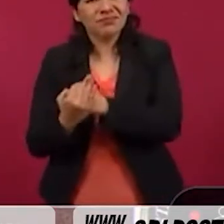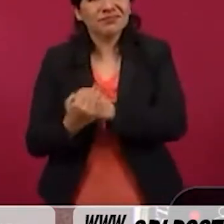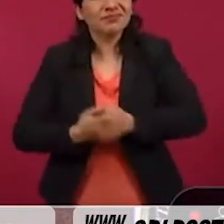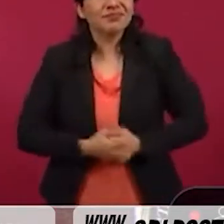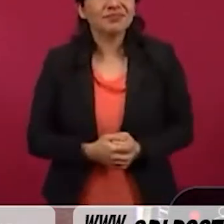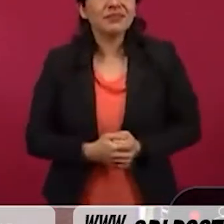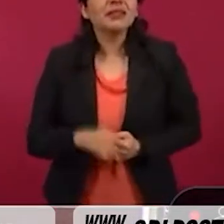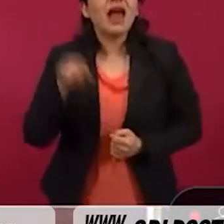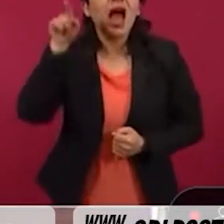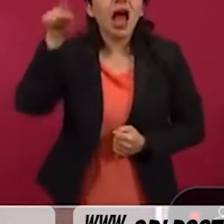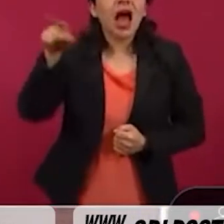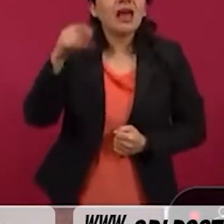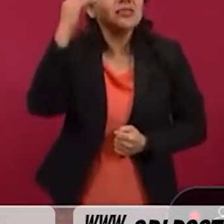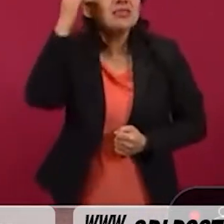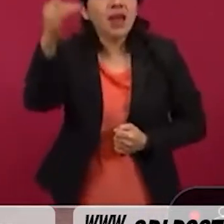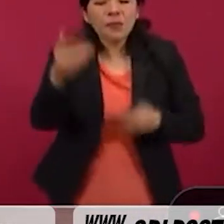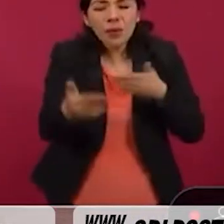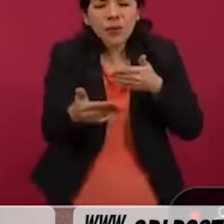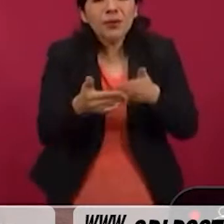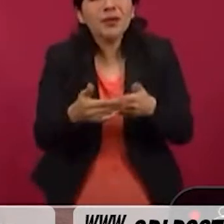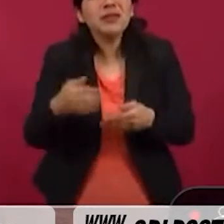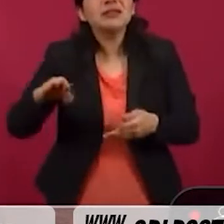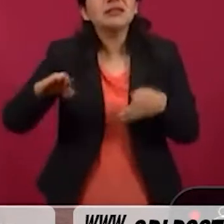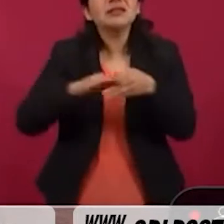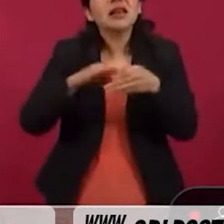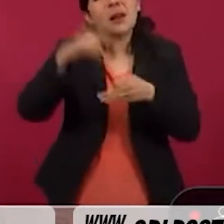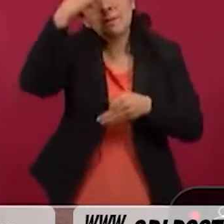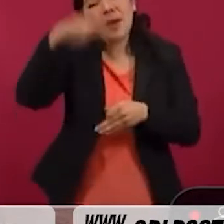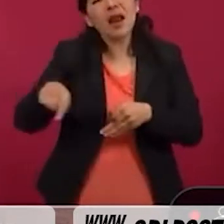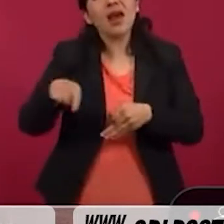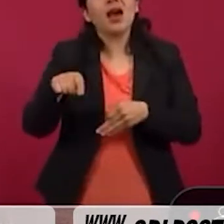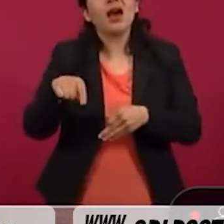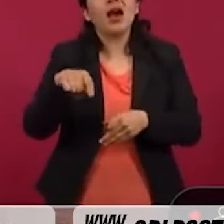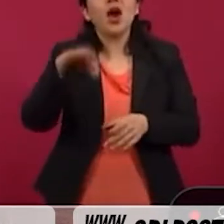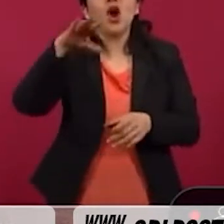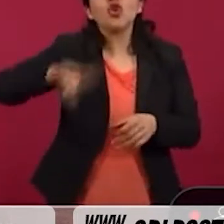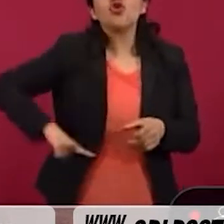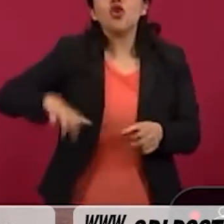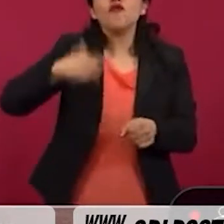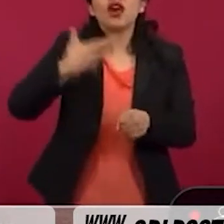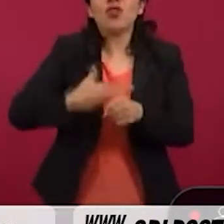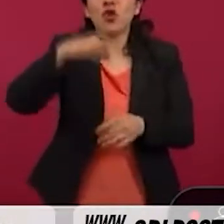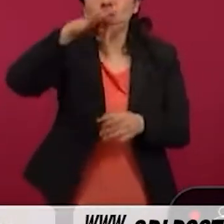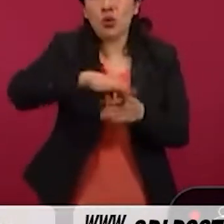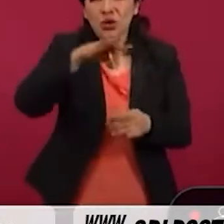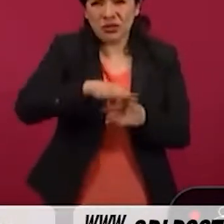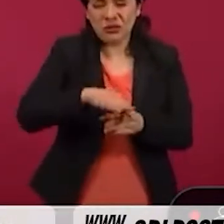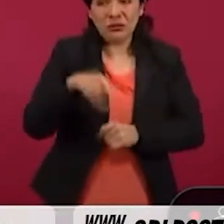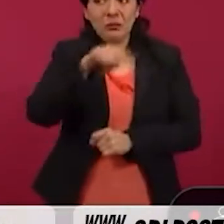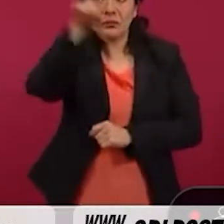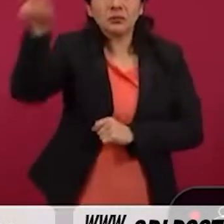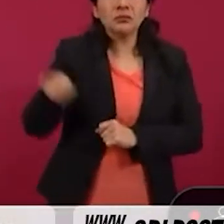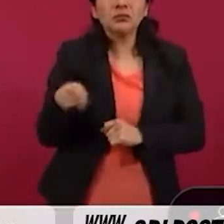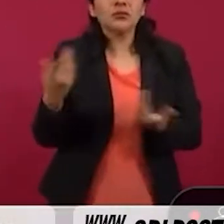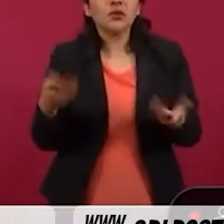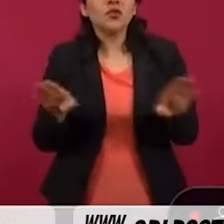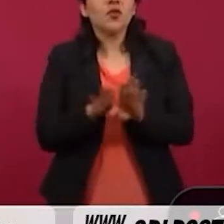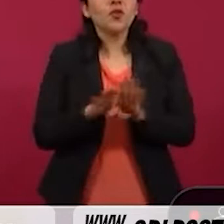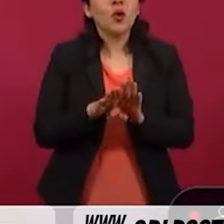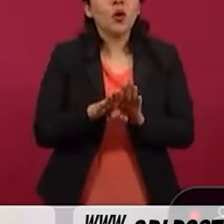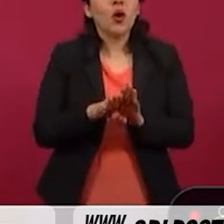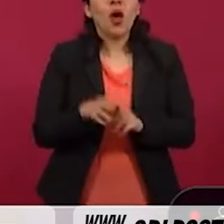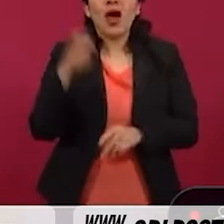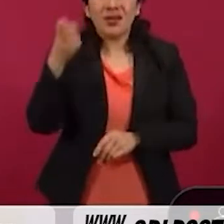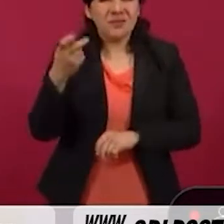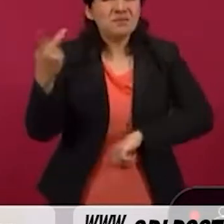estaban cerca las elecciones de gobernador y empezaron a manejar